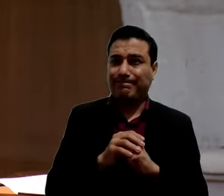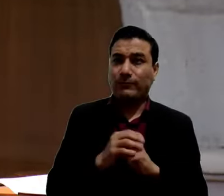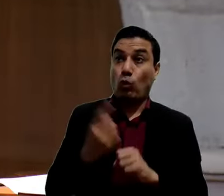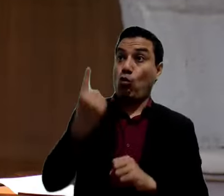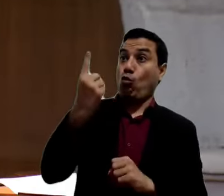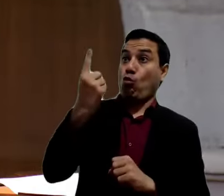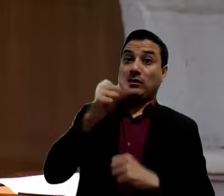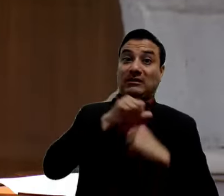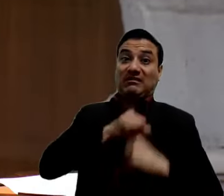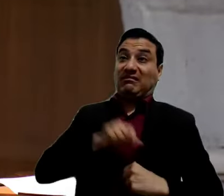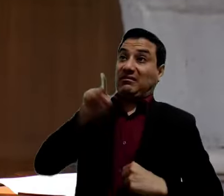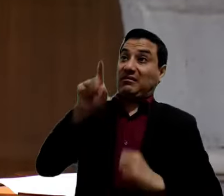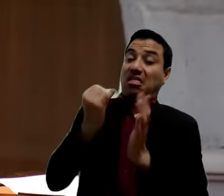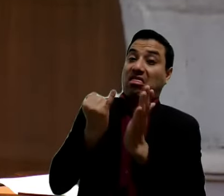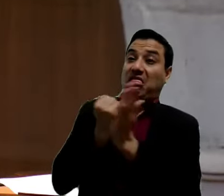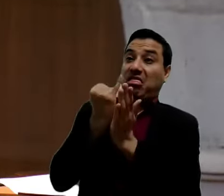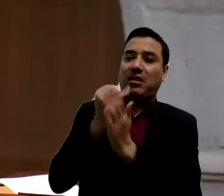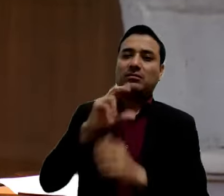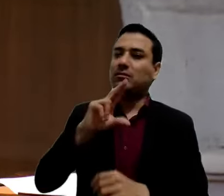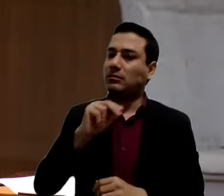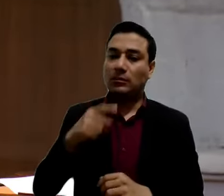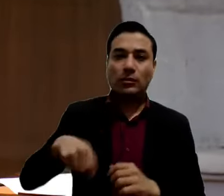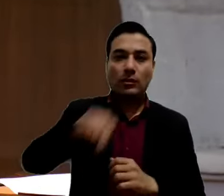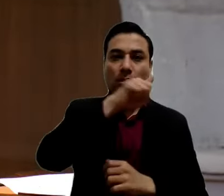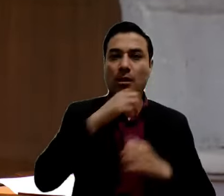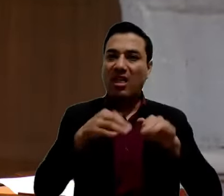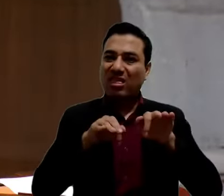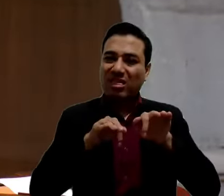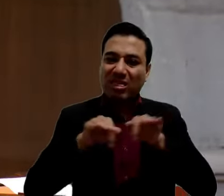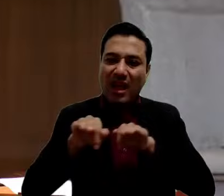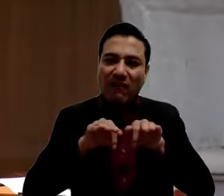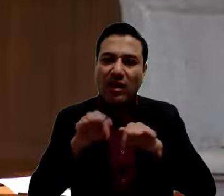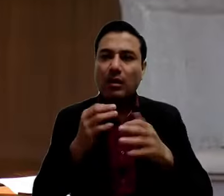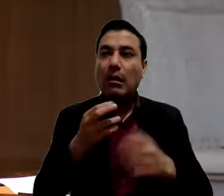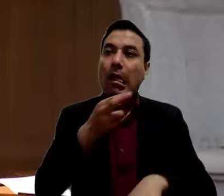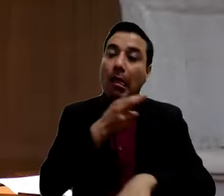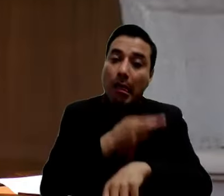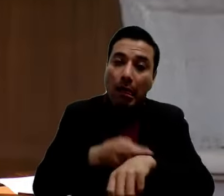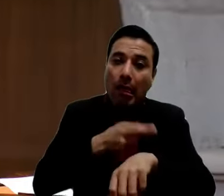que lejos de facilitar nuestras labores las